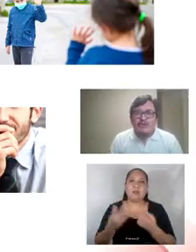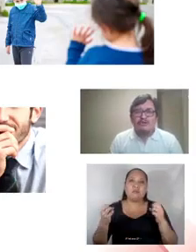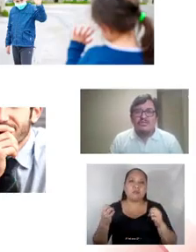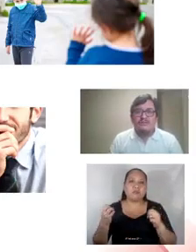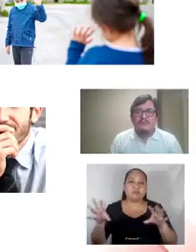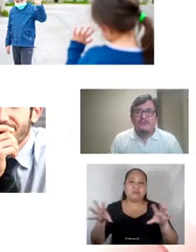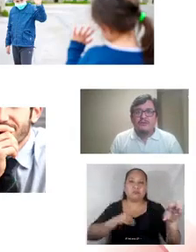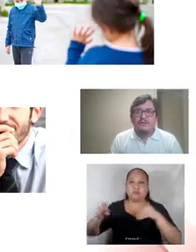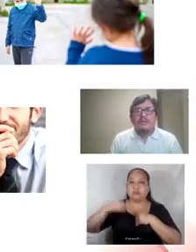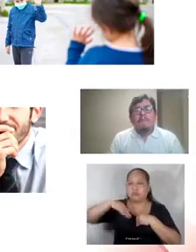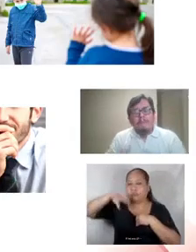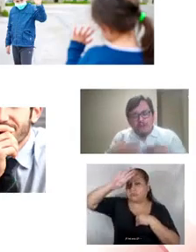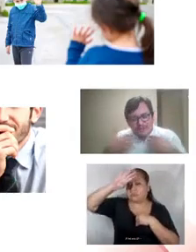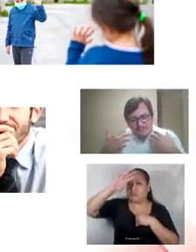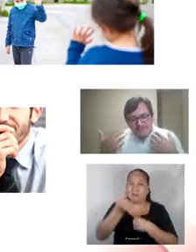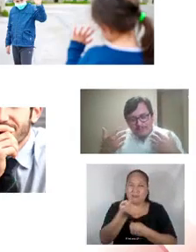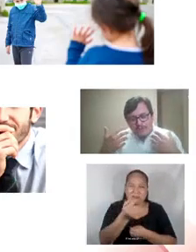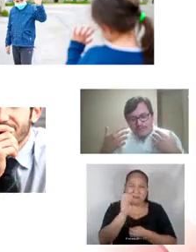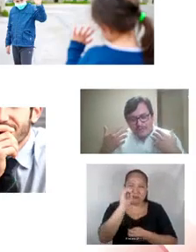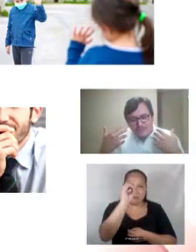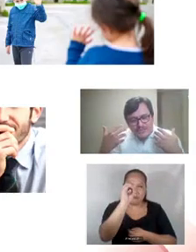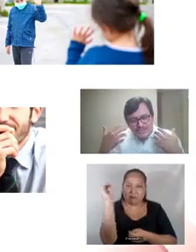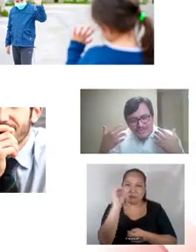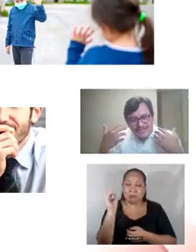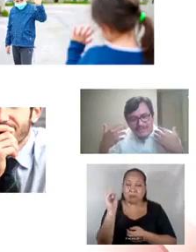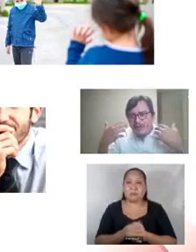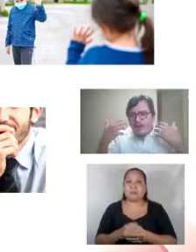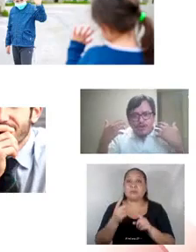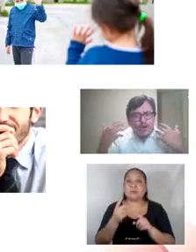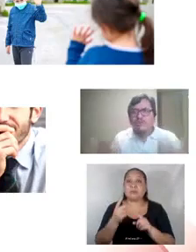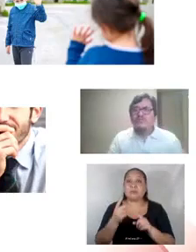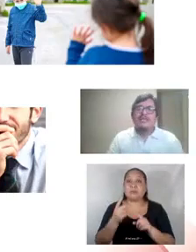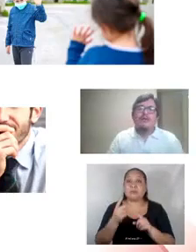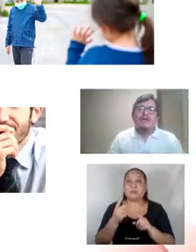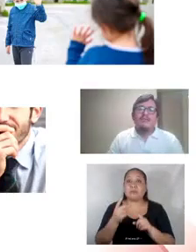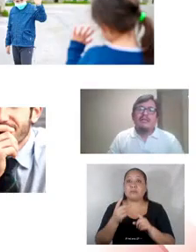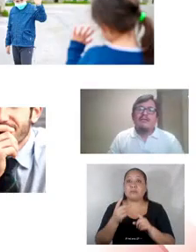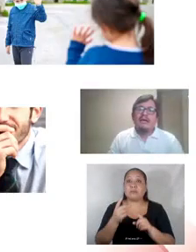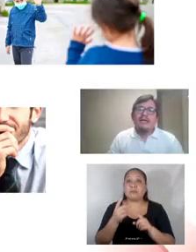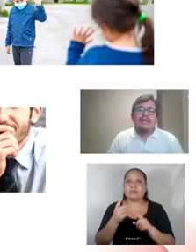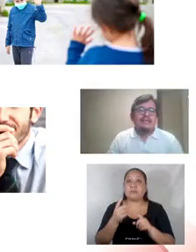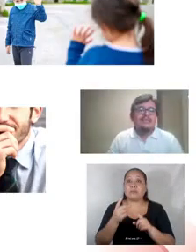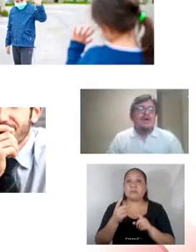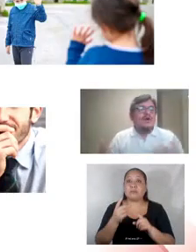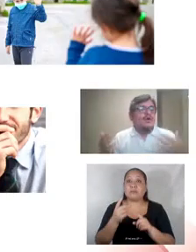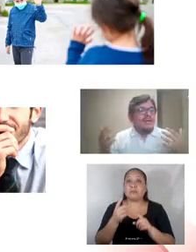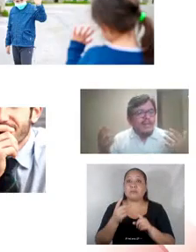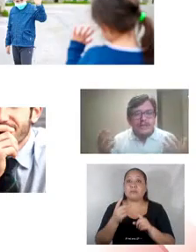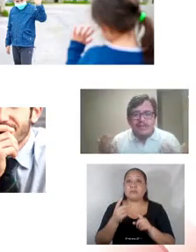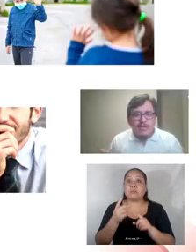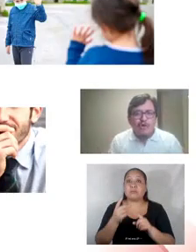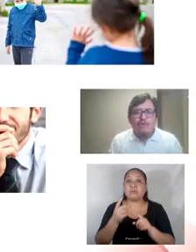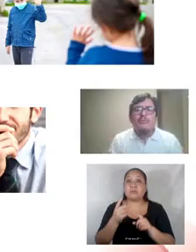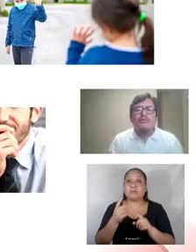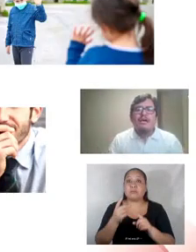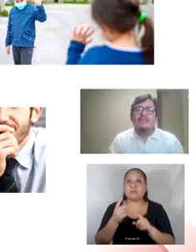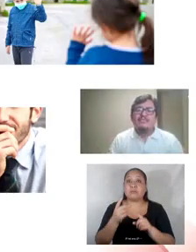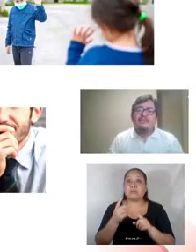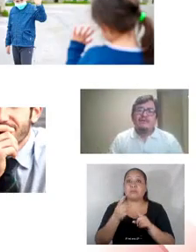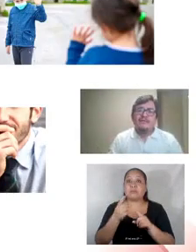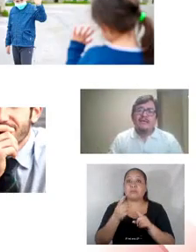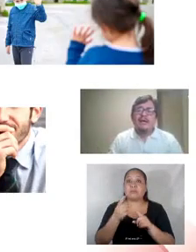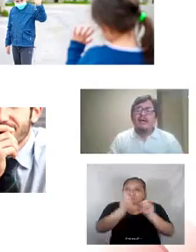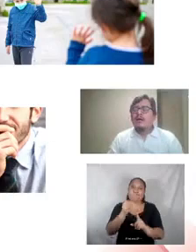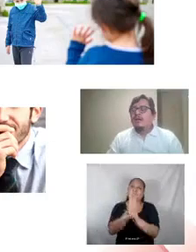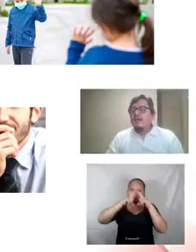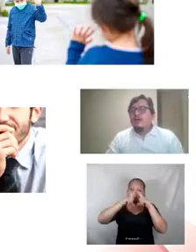al 0%. Pero sabemos que la gente o no usa adecuadamente las mascarillas o realmente no cumple una